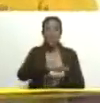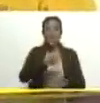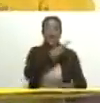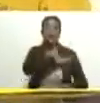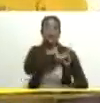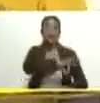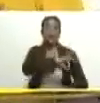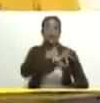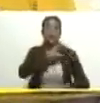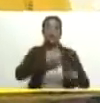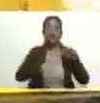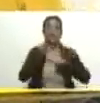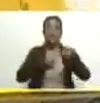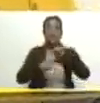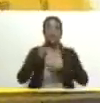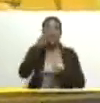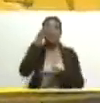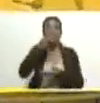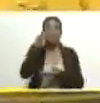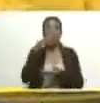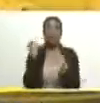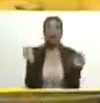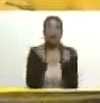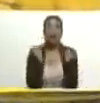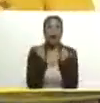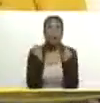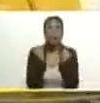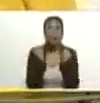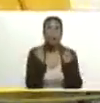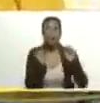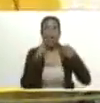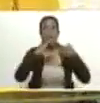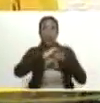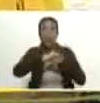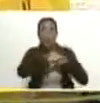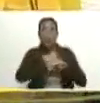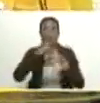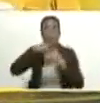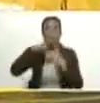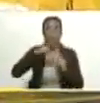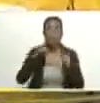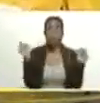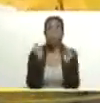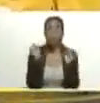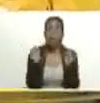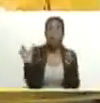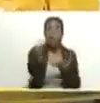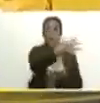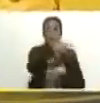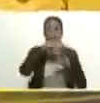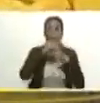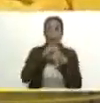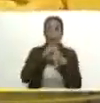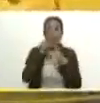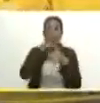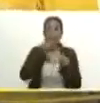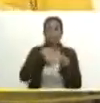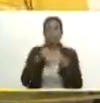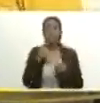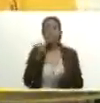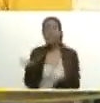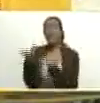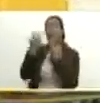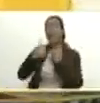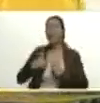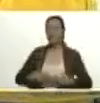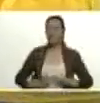Asociación de Productores de Café de los Andes, APROCANDES. ¿Qué me ibas a decir, Luis? Adelante.